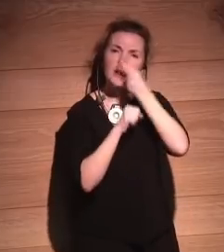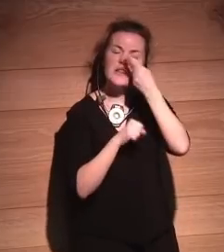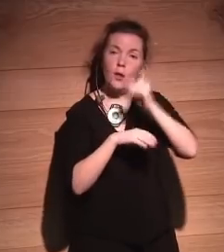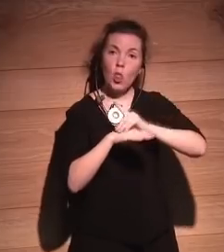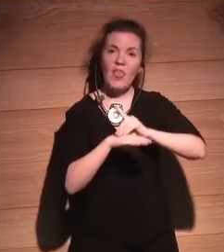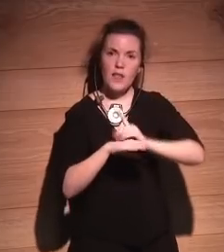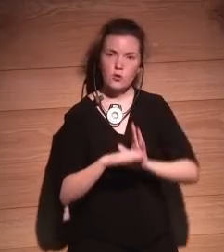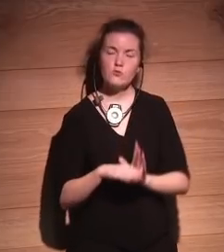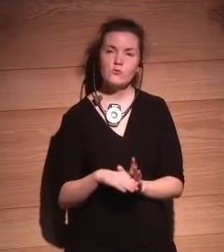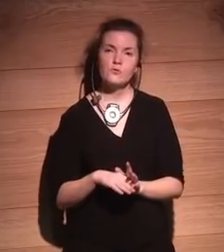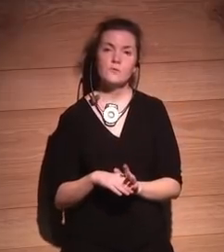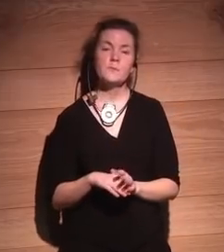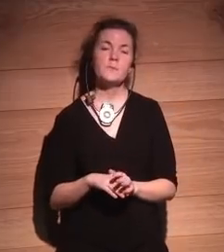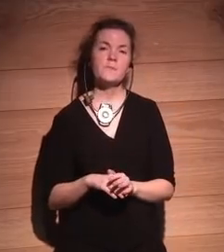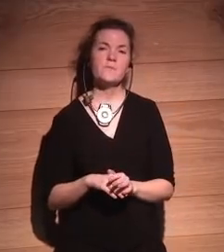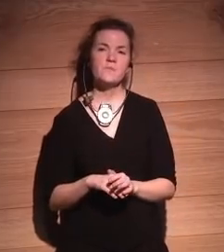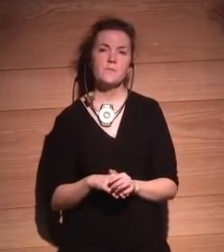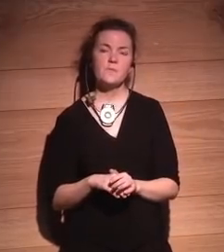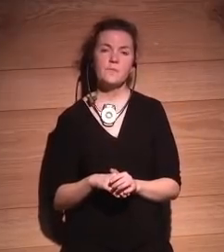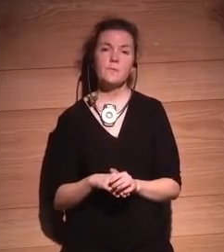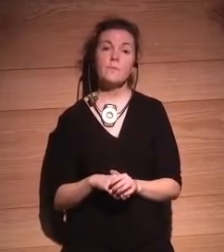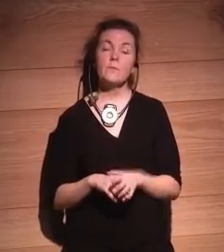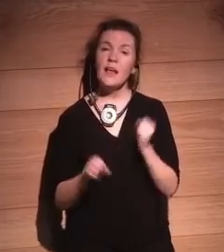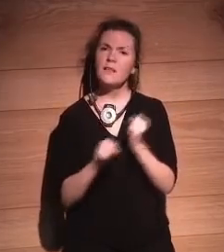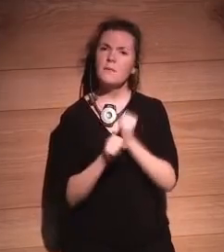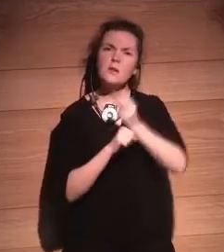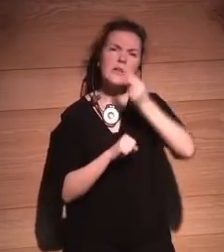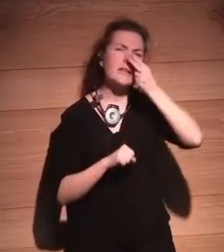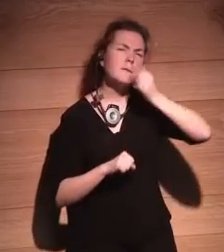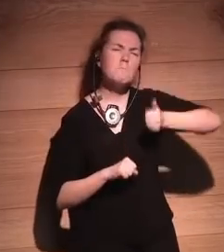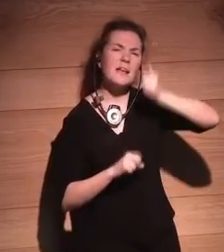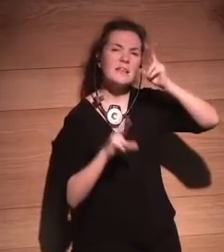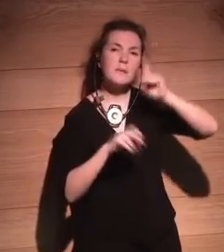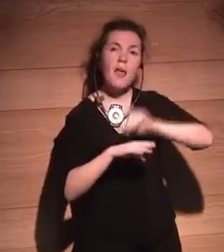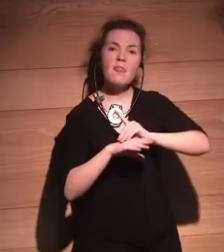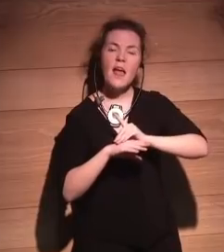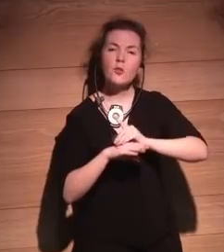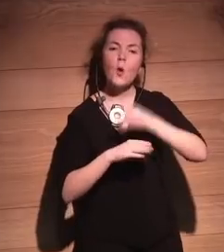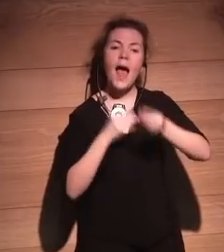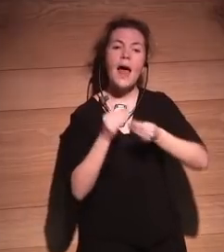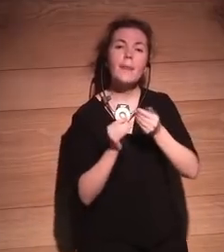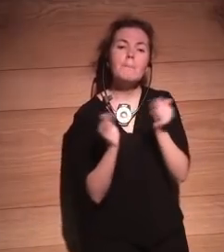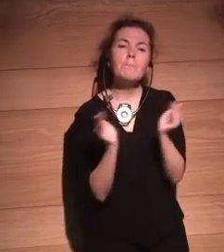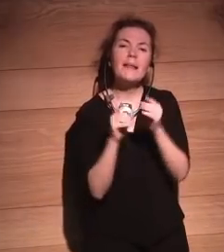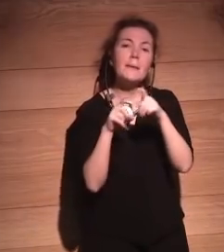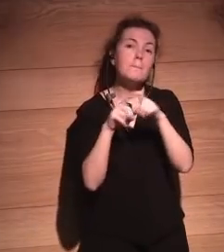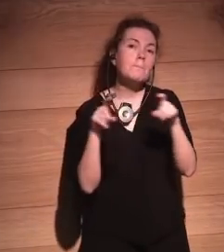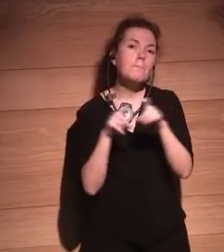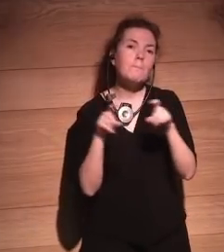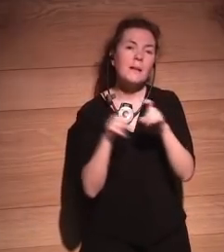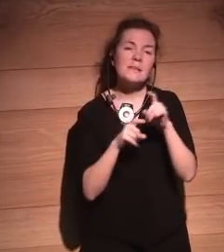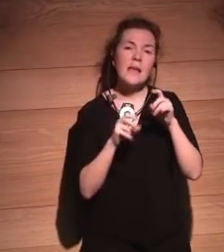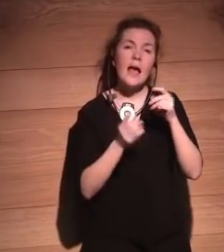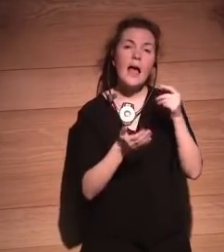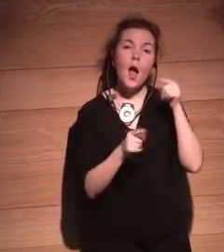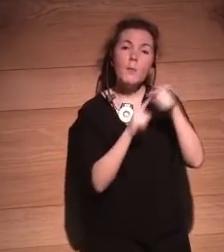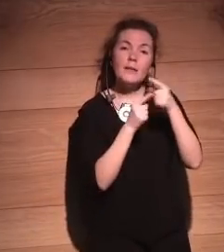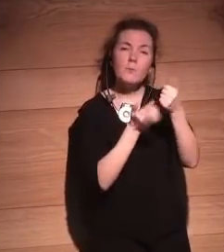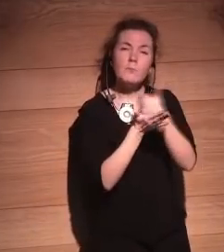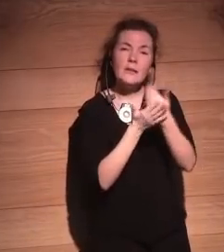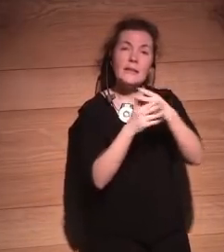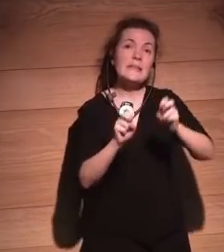datos. De hecho, los trabajos más interesantes en torno a datos lo hace esta pequeña empresa sin ánimo de